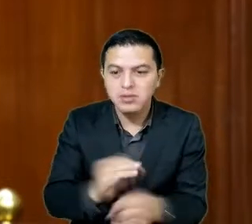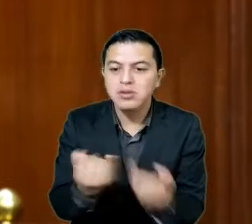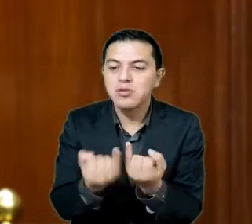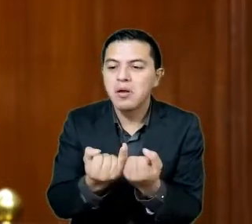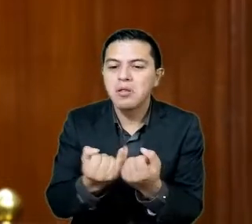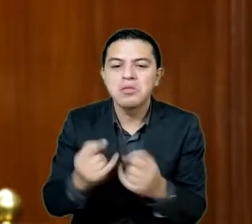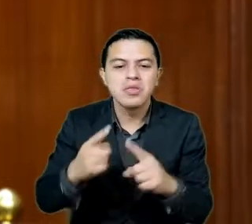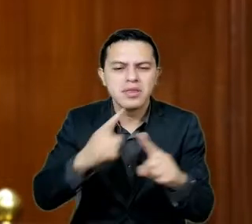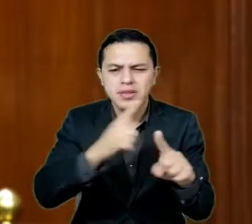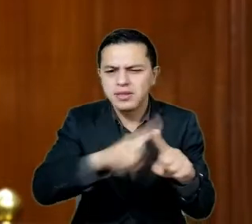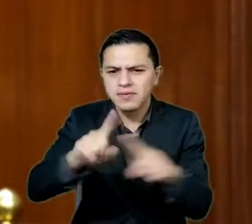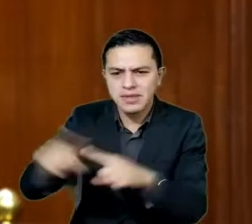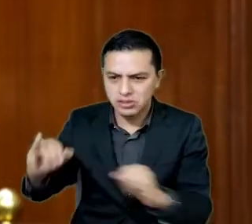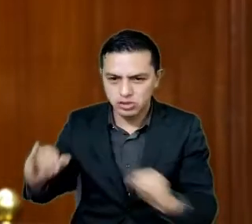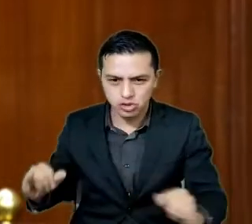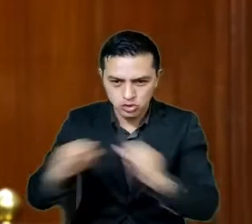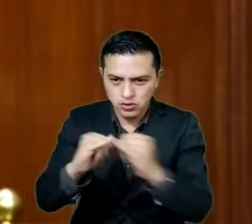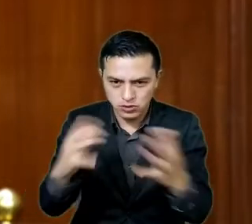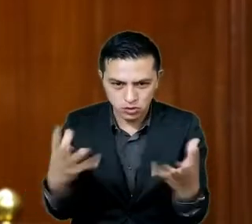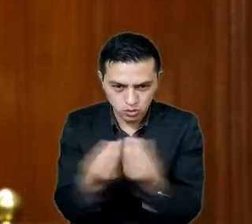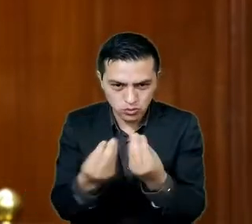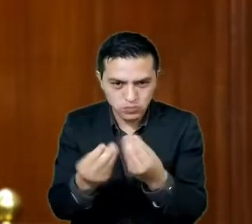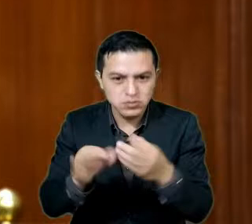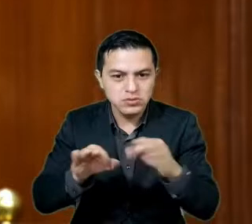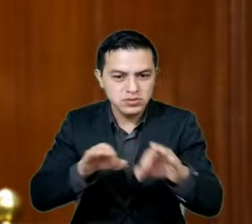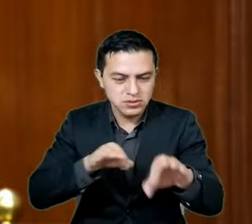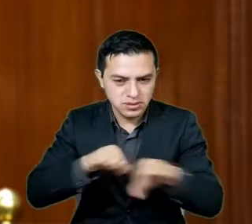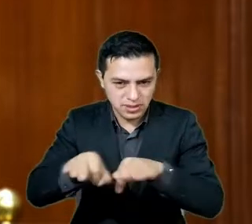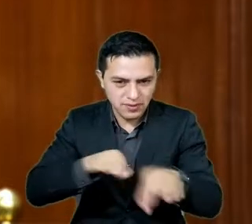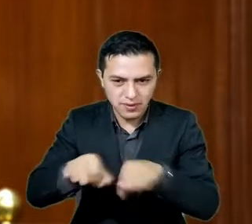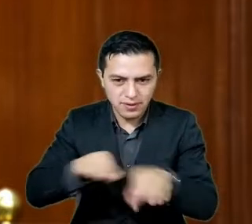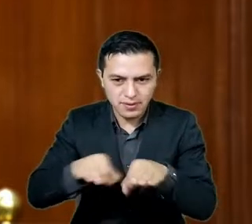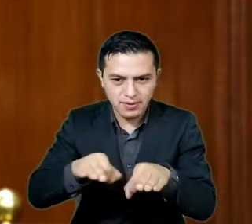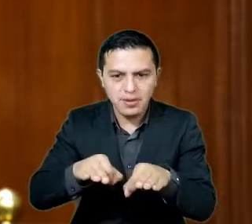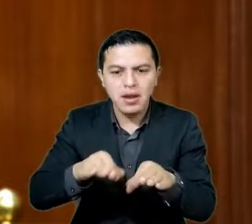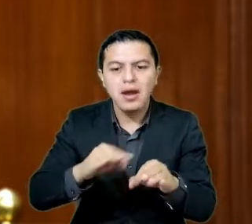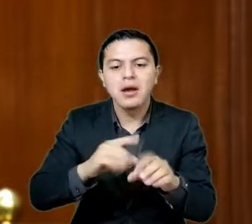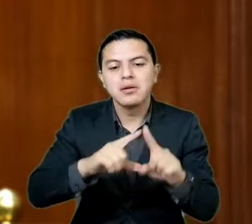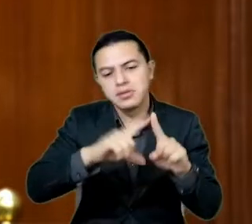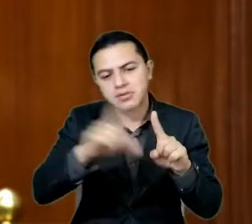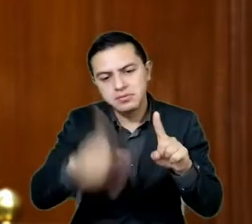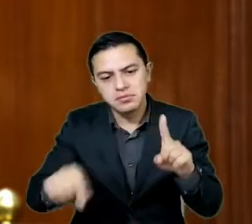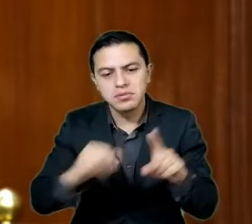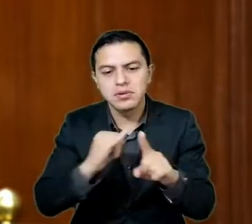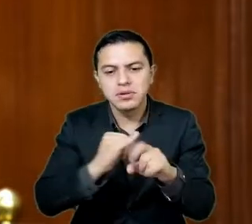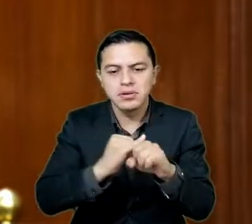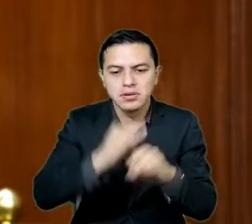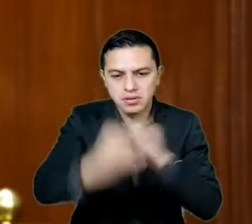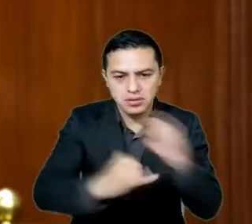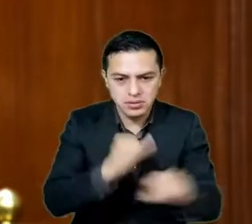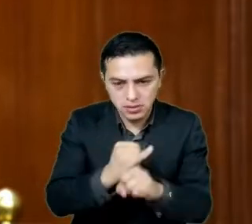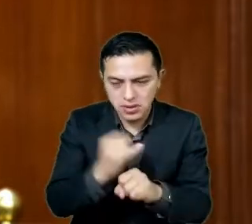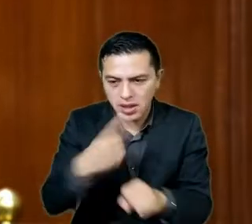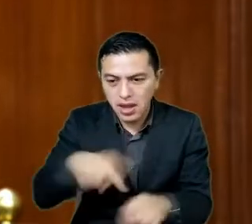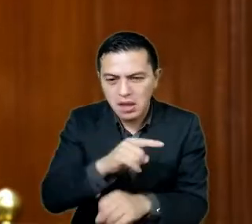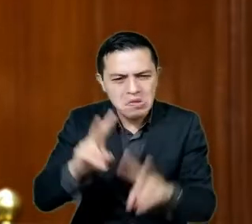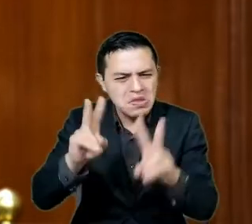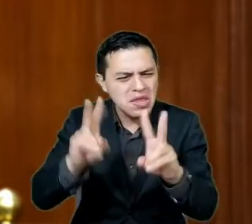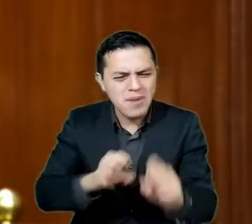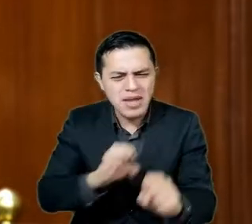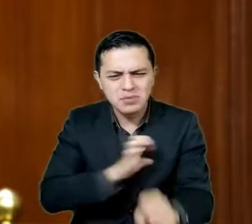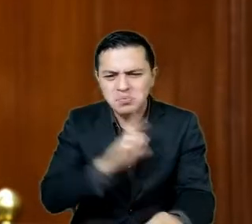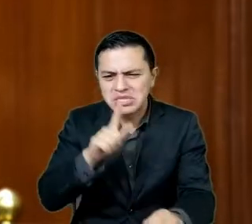entidades de la administración local e instituciones estatales, nacionales e internacionales especializadas en la materia,